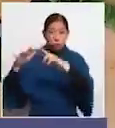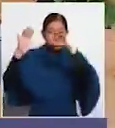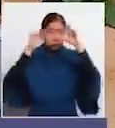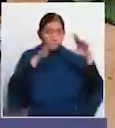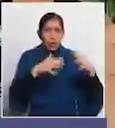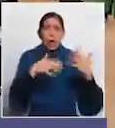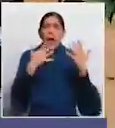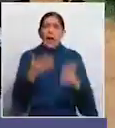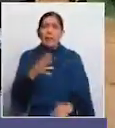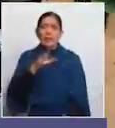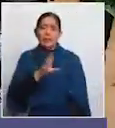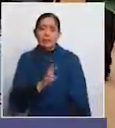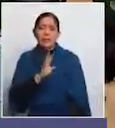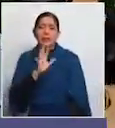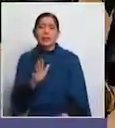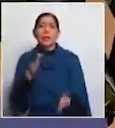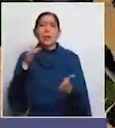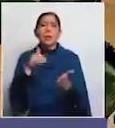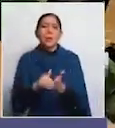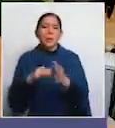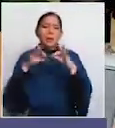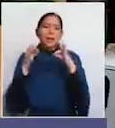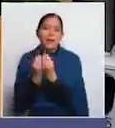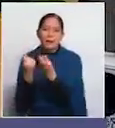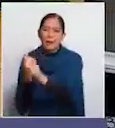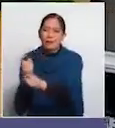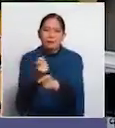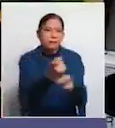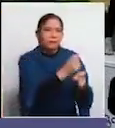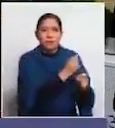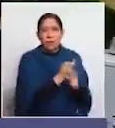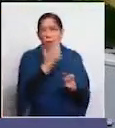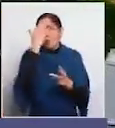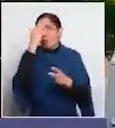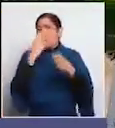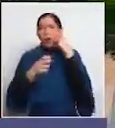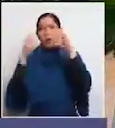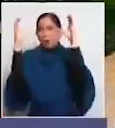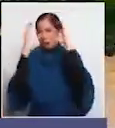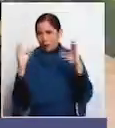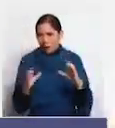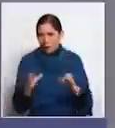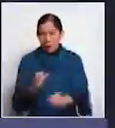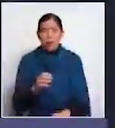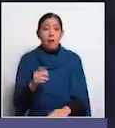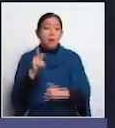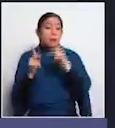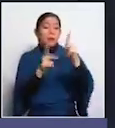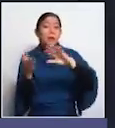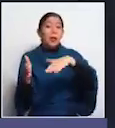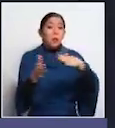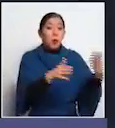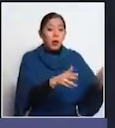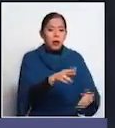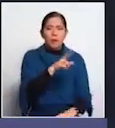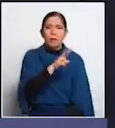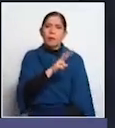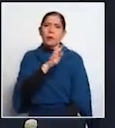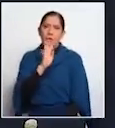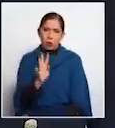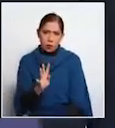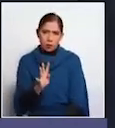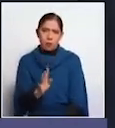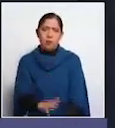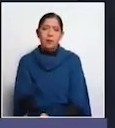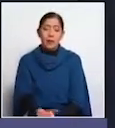damnificadas, afectadas por las diadas, y 24 fallecidos producto de estos fenómenos naturales. Completamente tenemos la instrucción del presidente Lucho